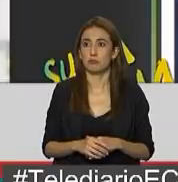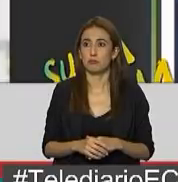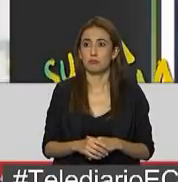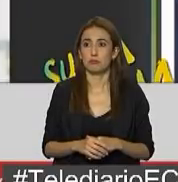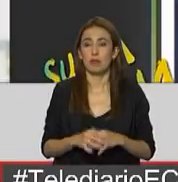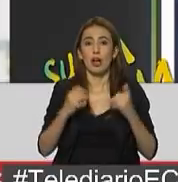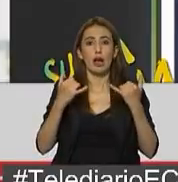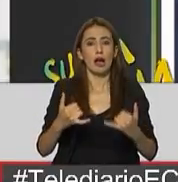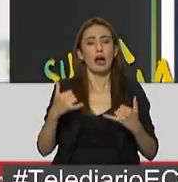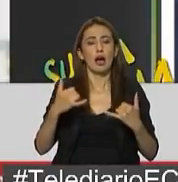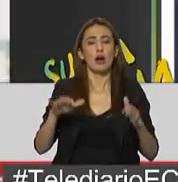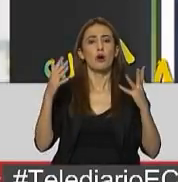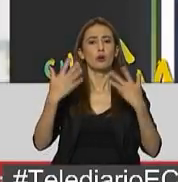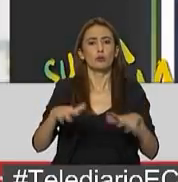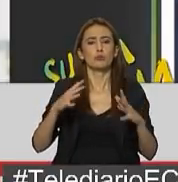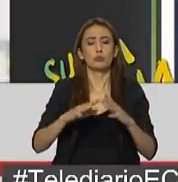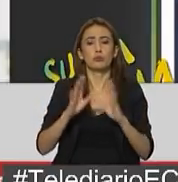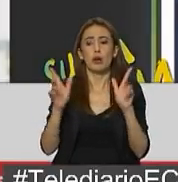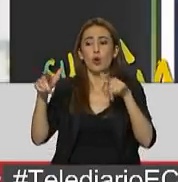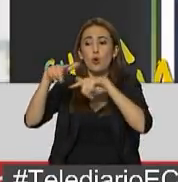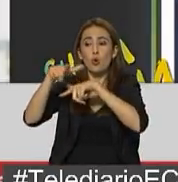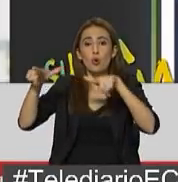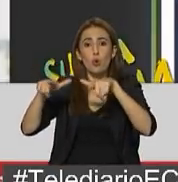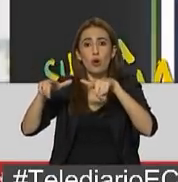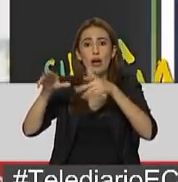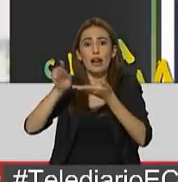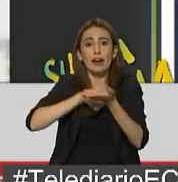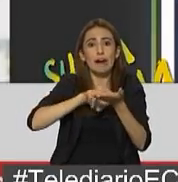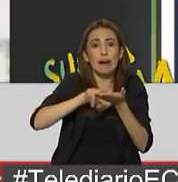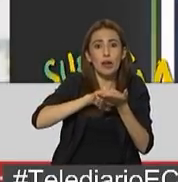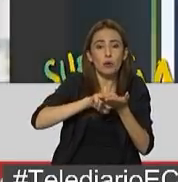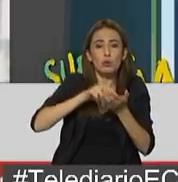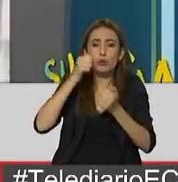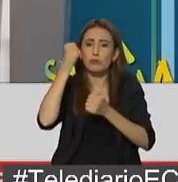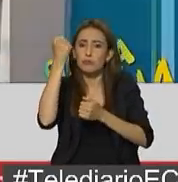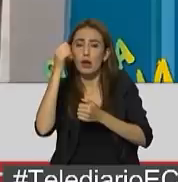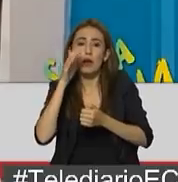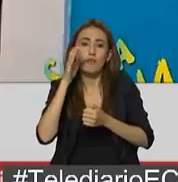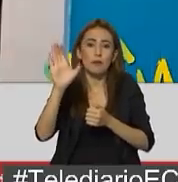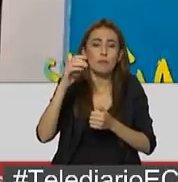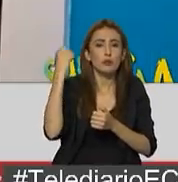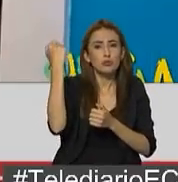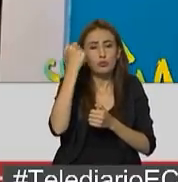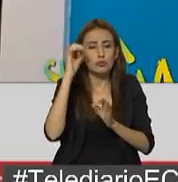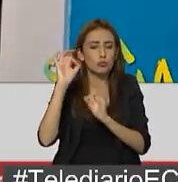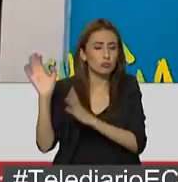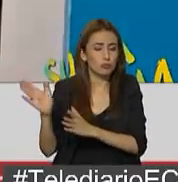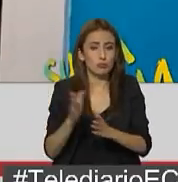Convirtiéndose en un semillero de grandes artistas, de grandes campeones de la música.